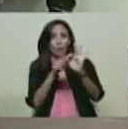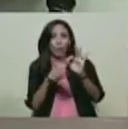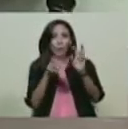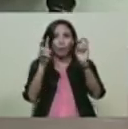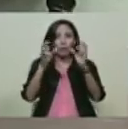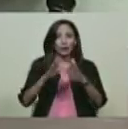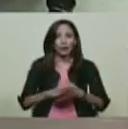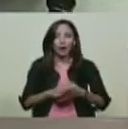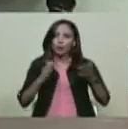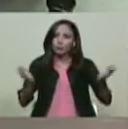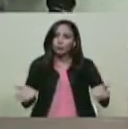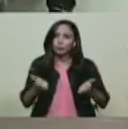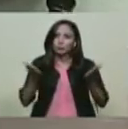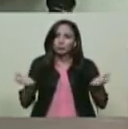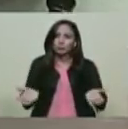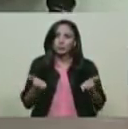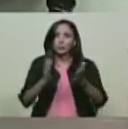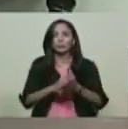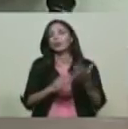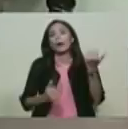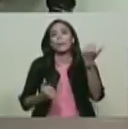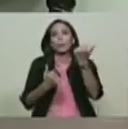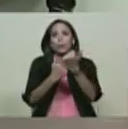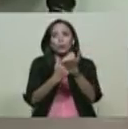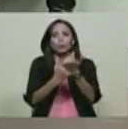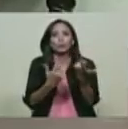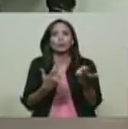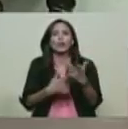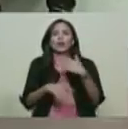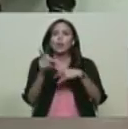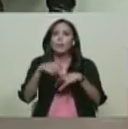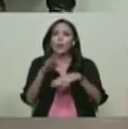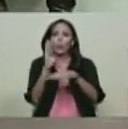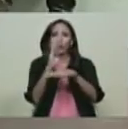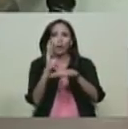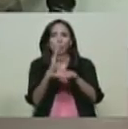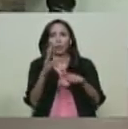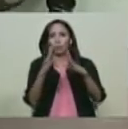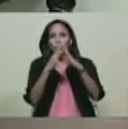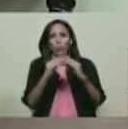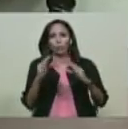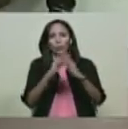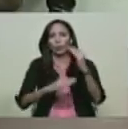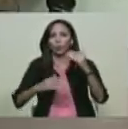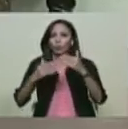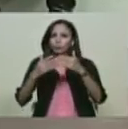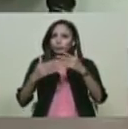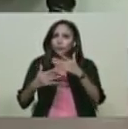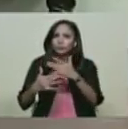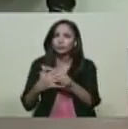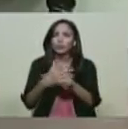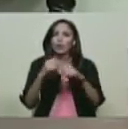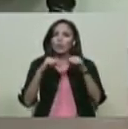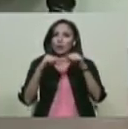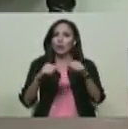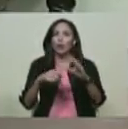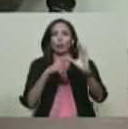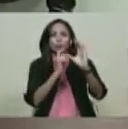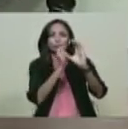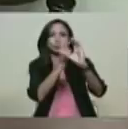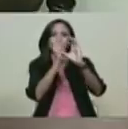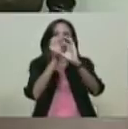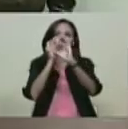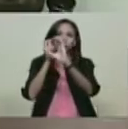ser estimulados, apoyados y protegidos para que continúen sus labores de minaje,